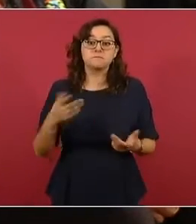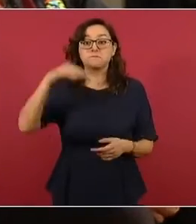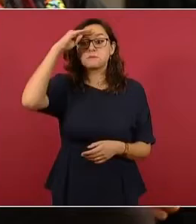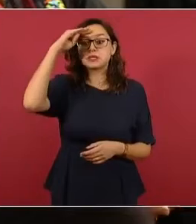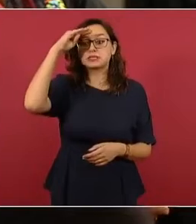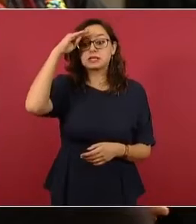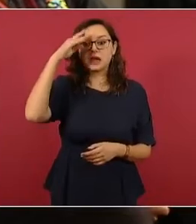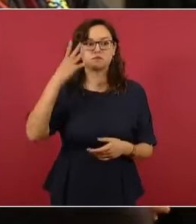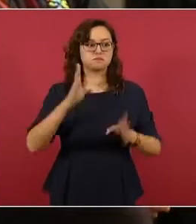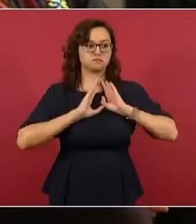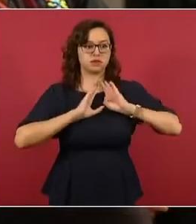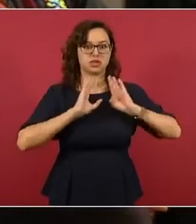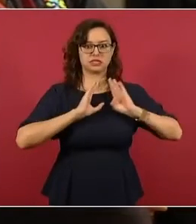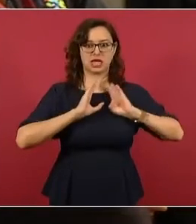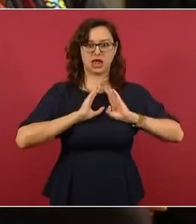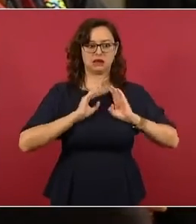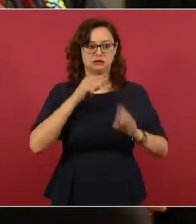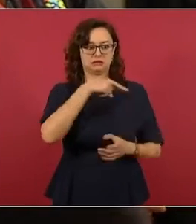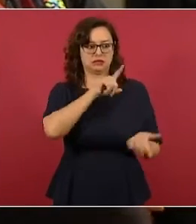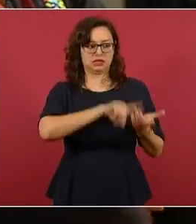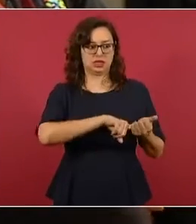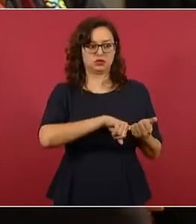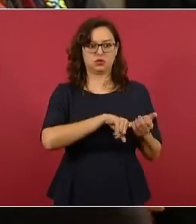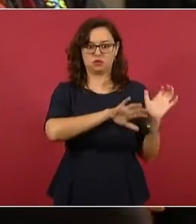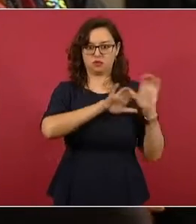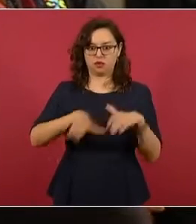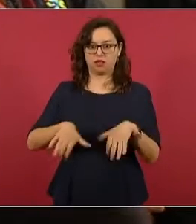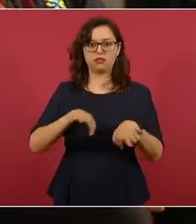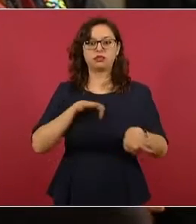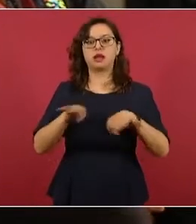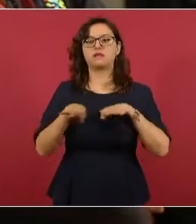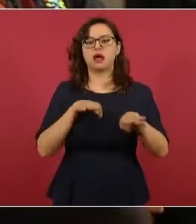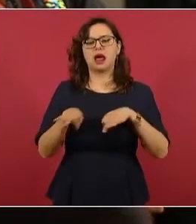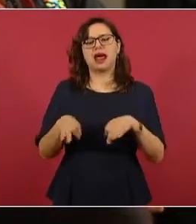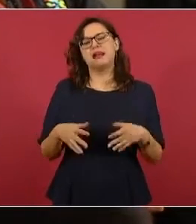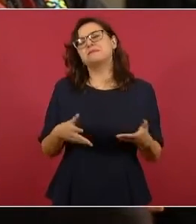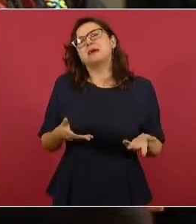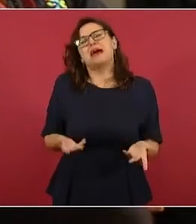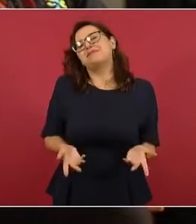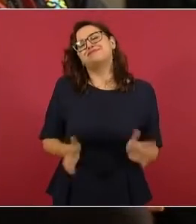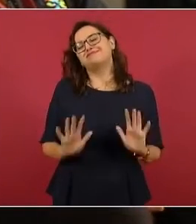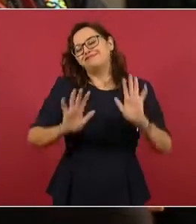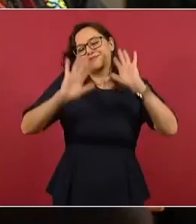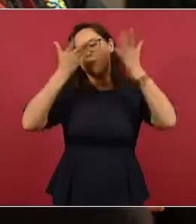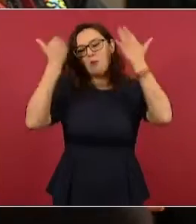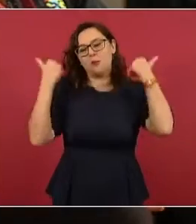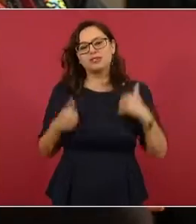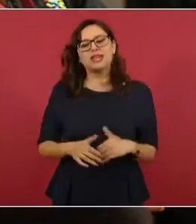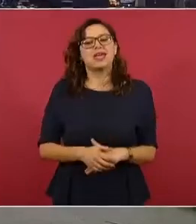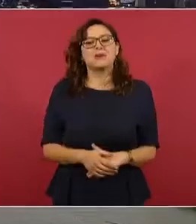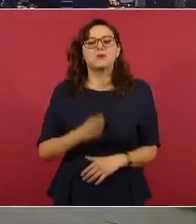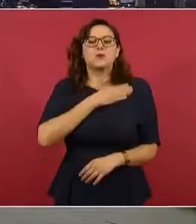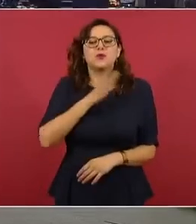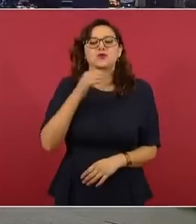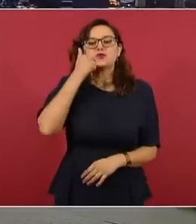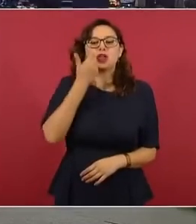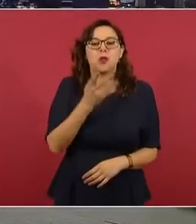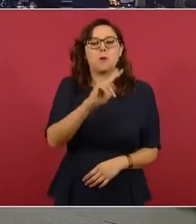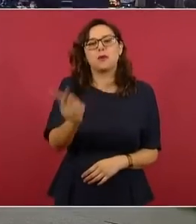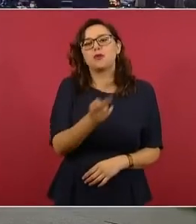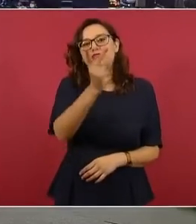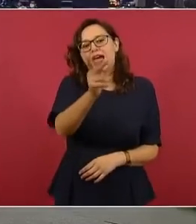Fuerza Aérea Mexicana. Y en esencia es eso, señor presidente, pedirle que venga un experto como lo es el general director del AIFA. Sí, van